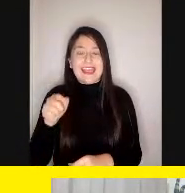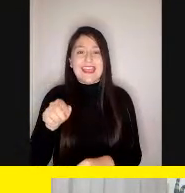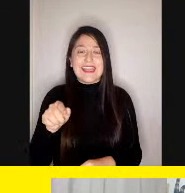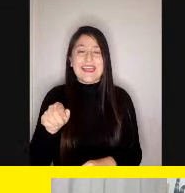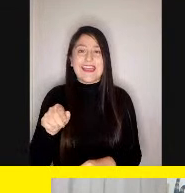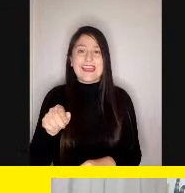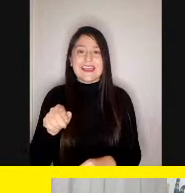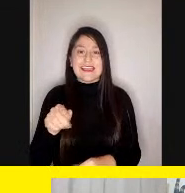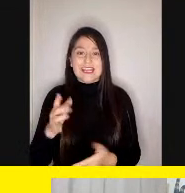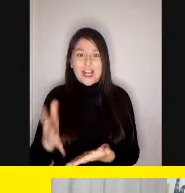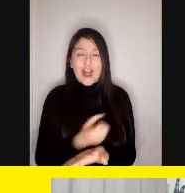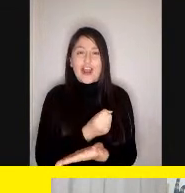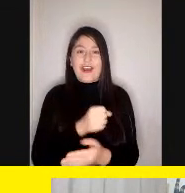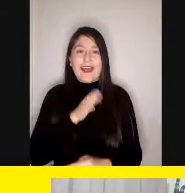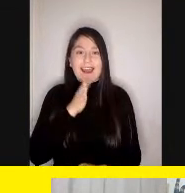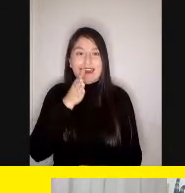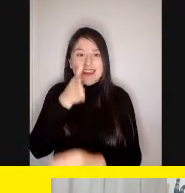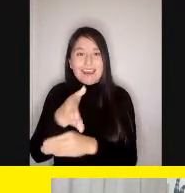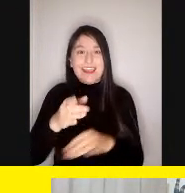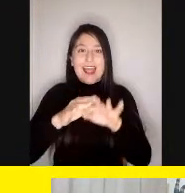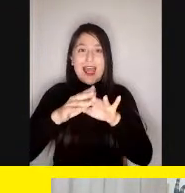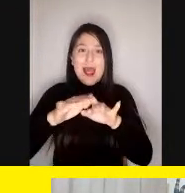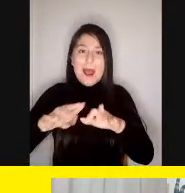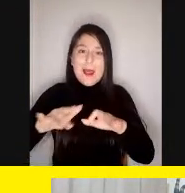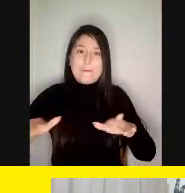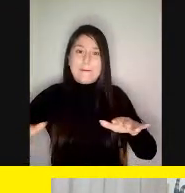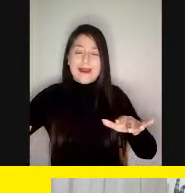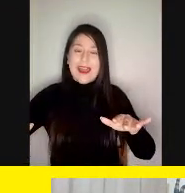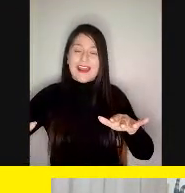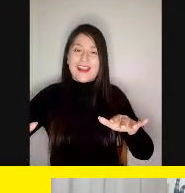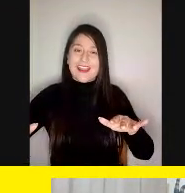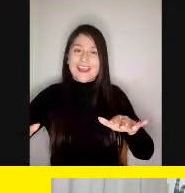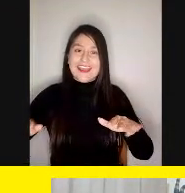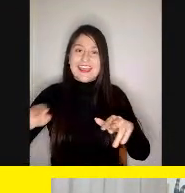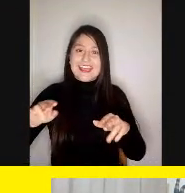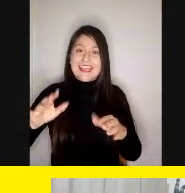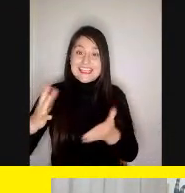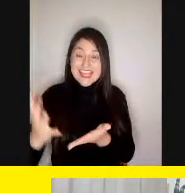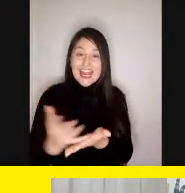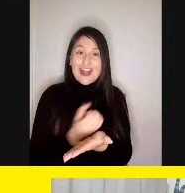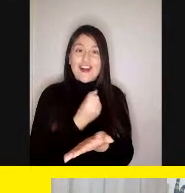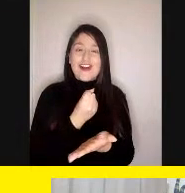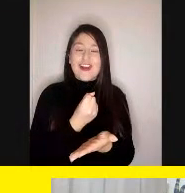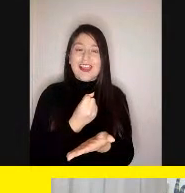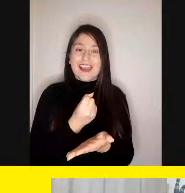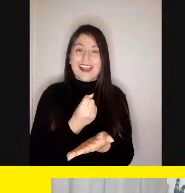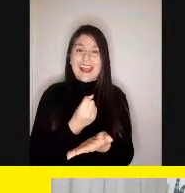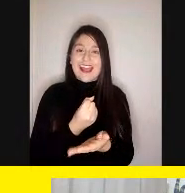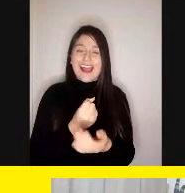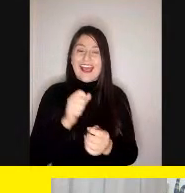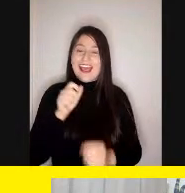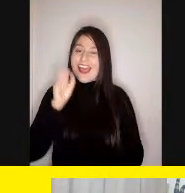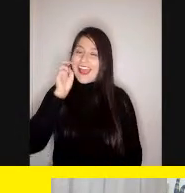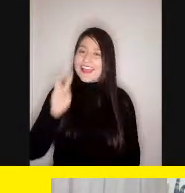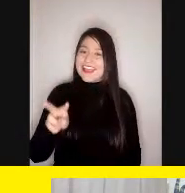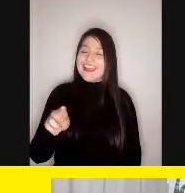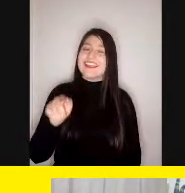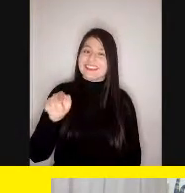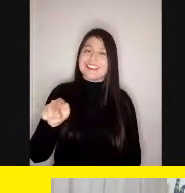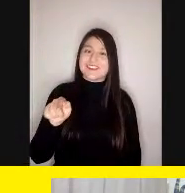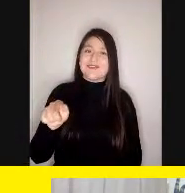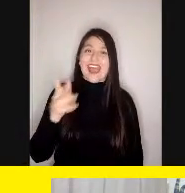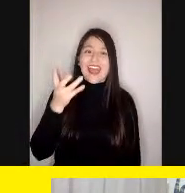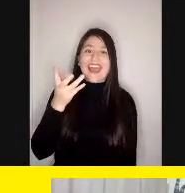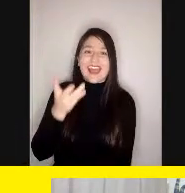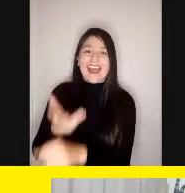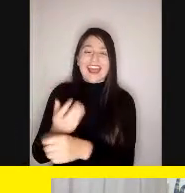acto extraordinario desde mi punto de vista, que sí se manifiesta la solidaridad entre los seres